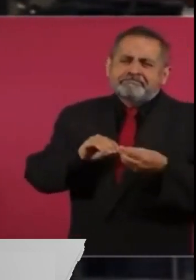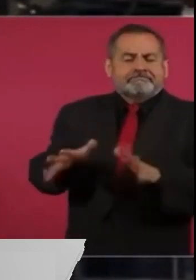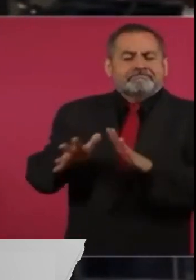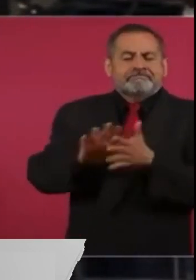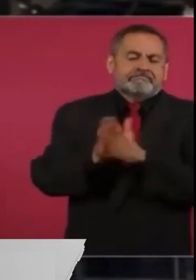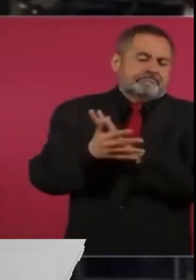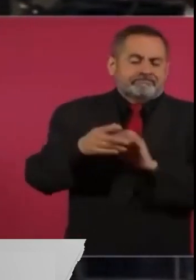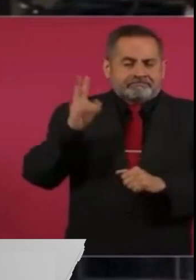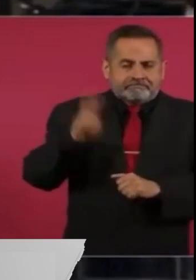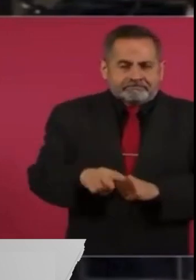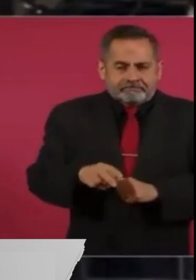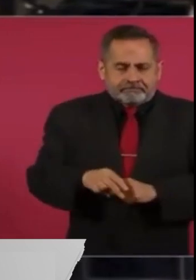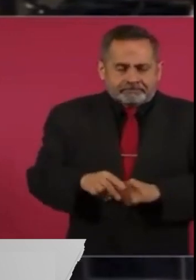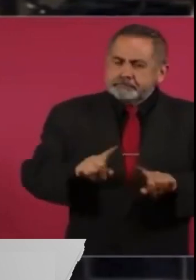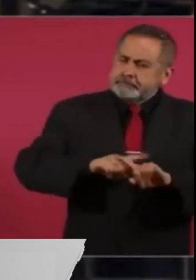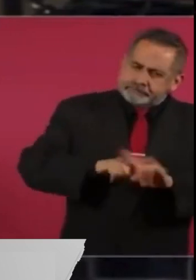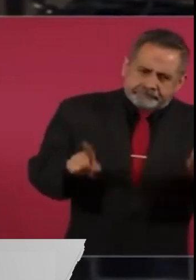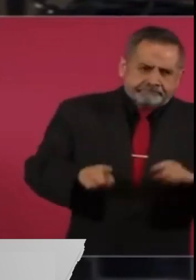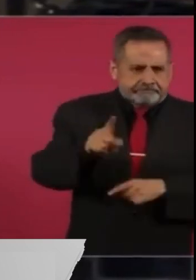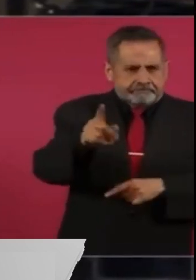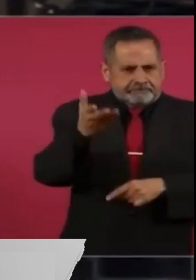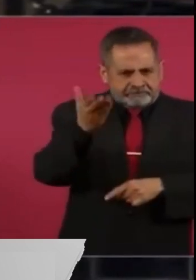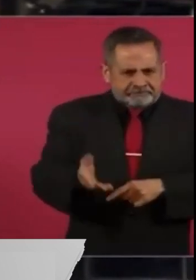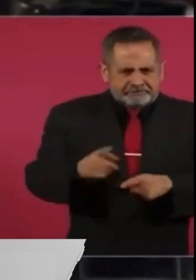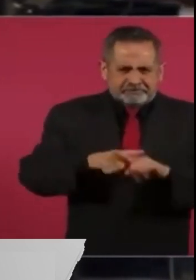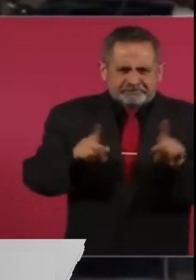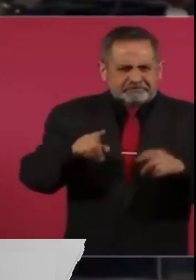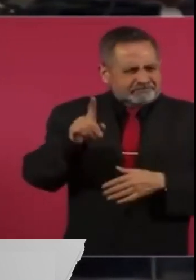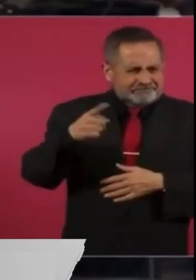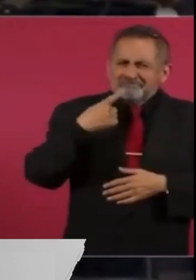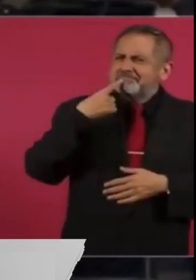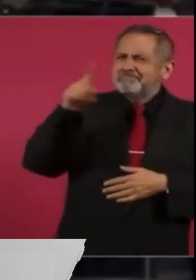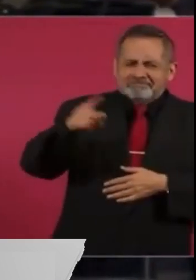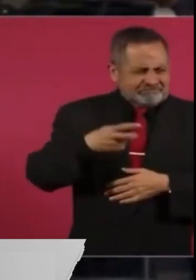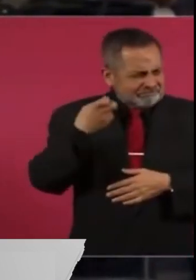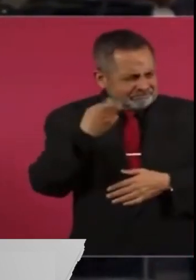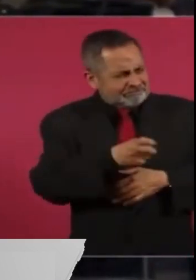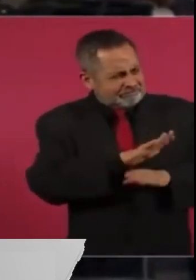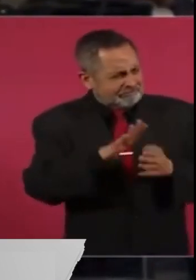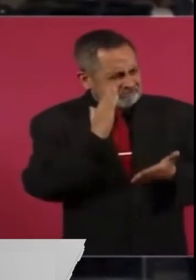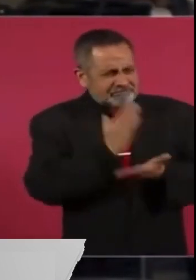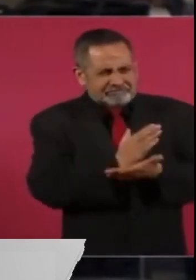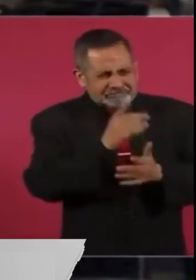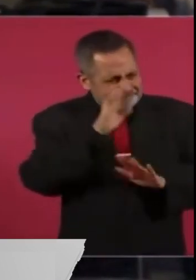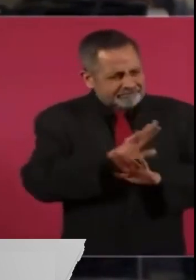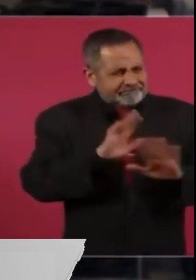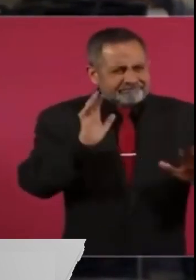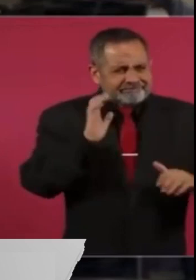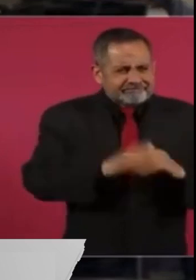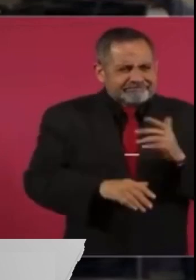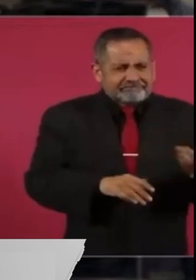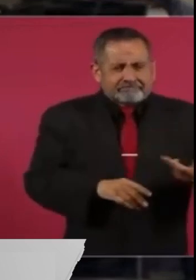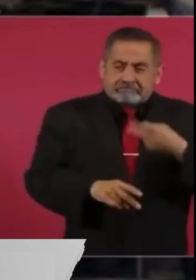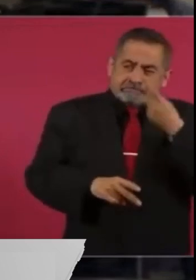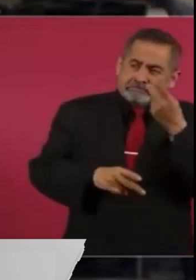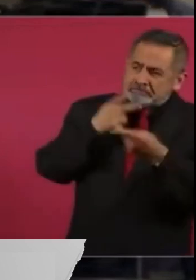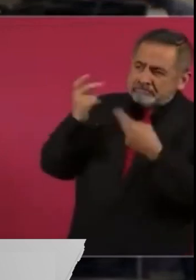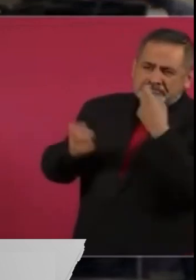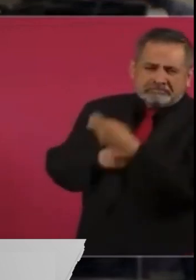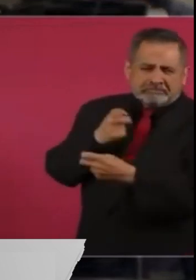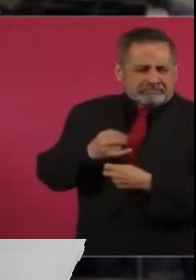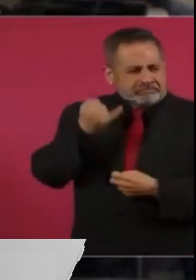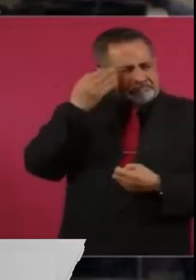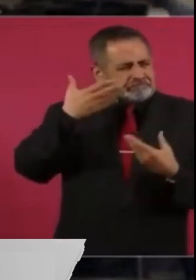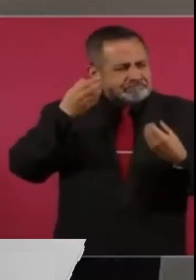verdad. No es el caso de usted, pero ¿no sería bueno demandar en ese sentido para revertir el daño o no que se hiciera a su